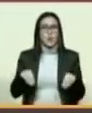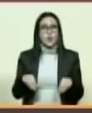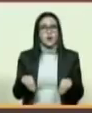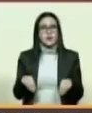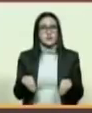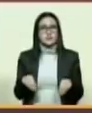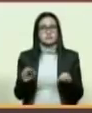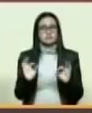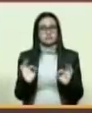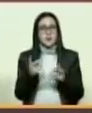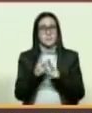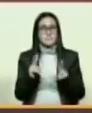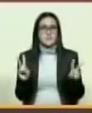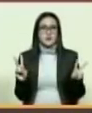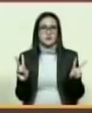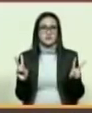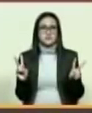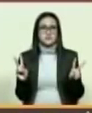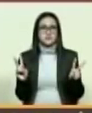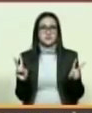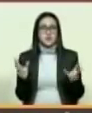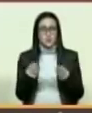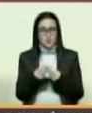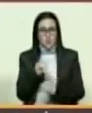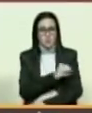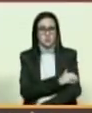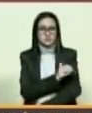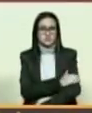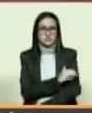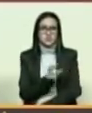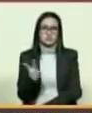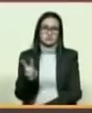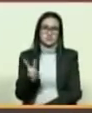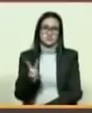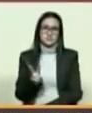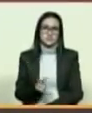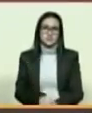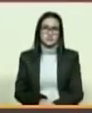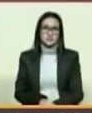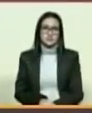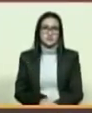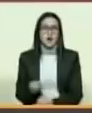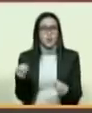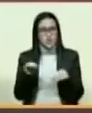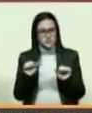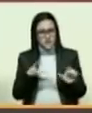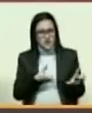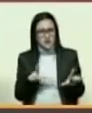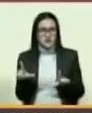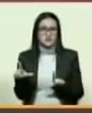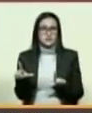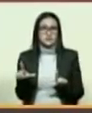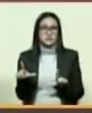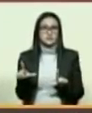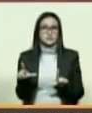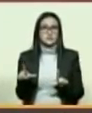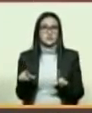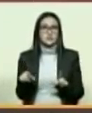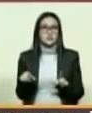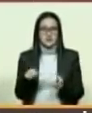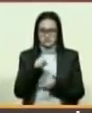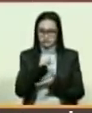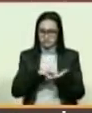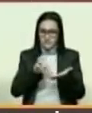convivencia y paz con la oposición venezolana. De hecho, el acuerdo ya está listo. El acuerdo está